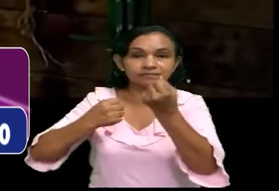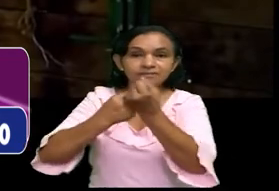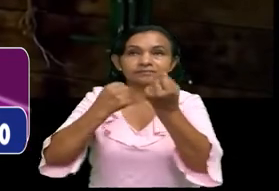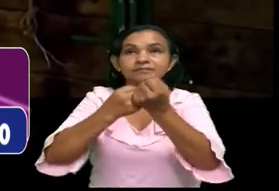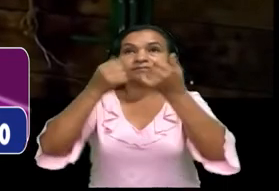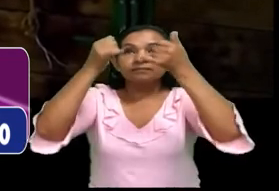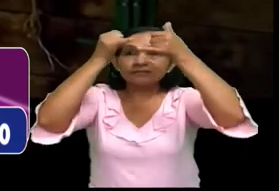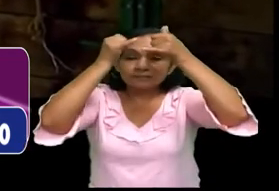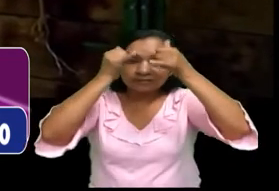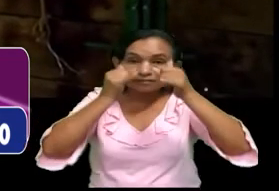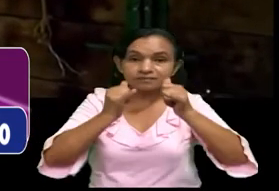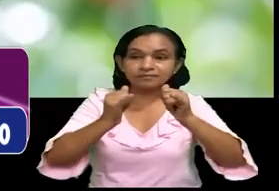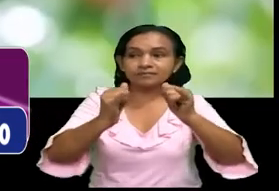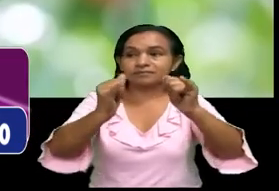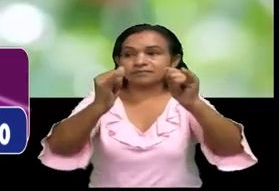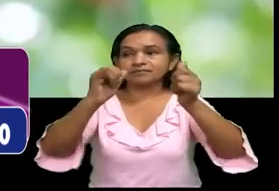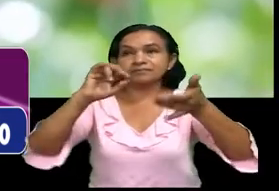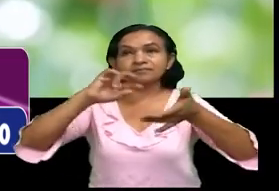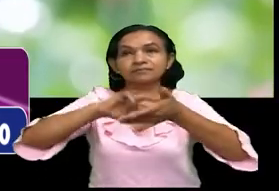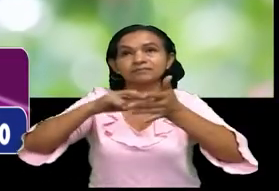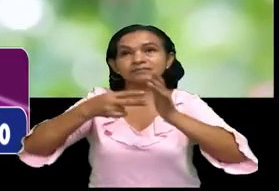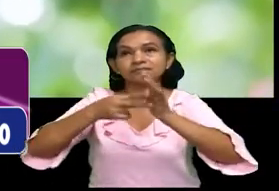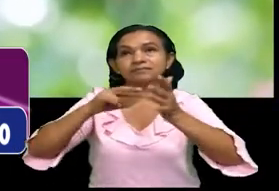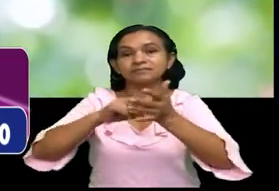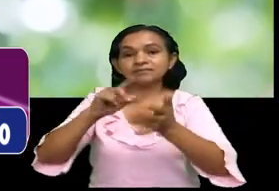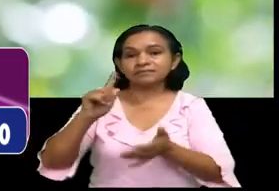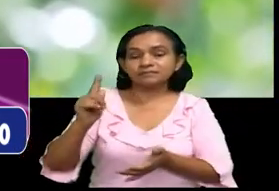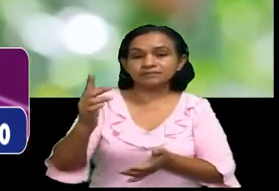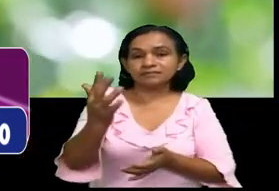ganadería. Eso significa para nosotros que